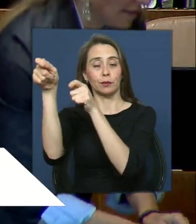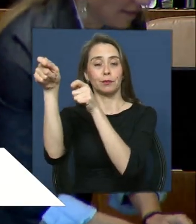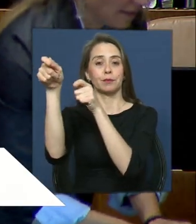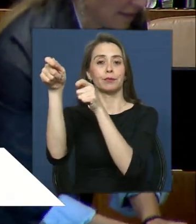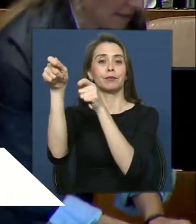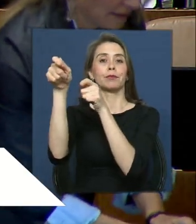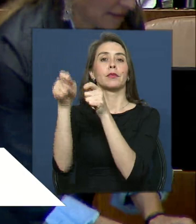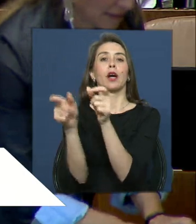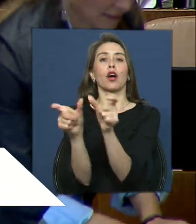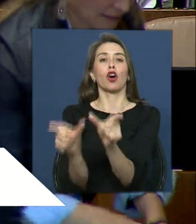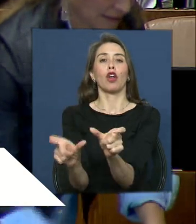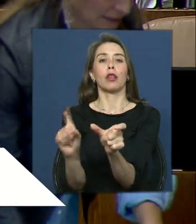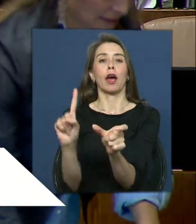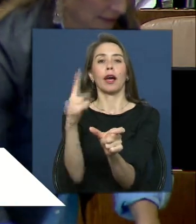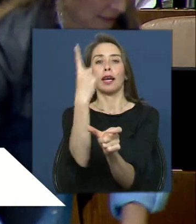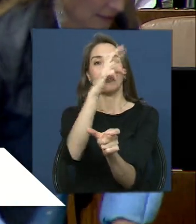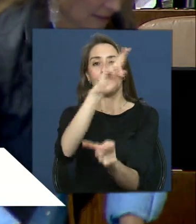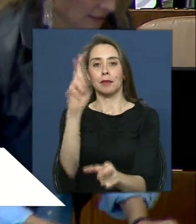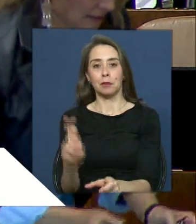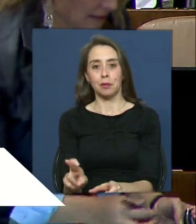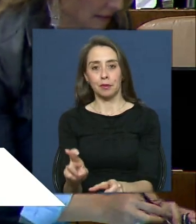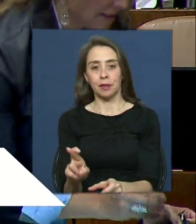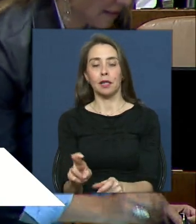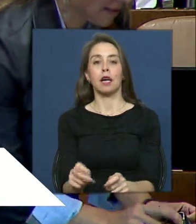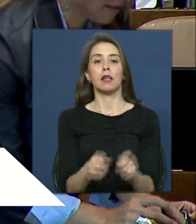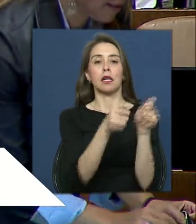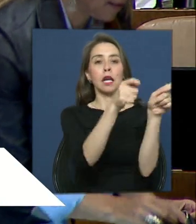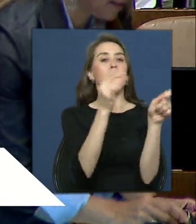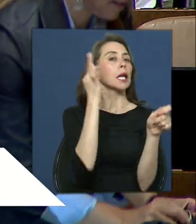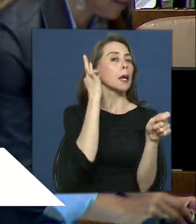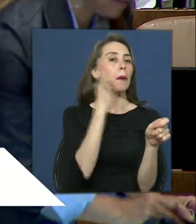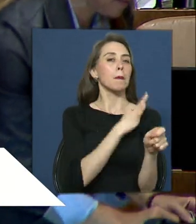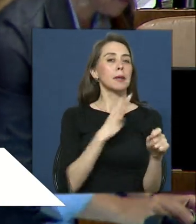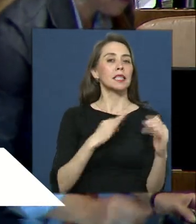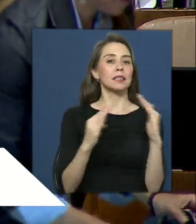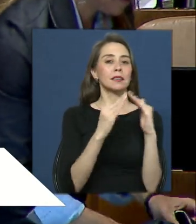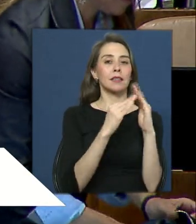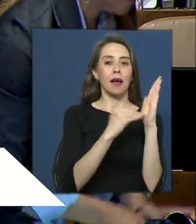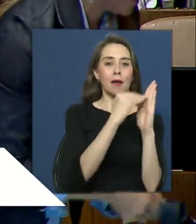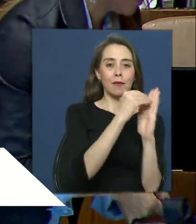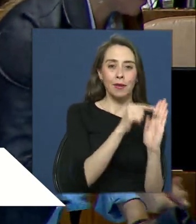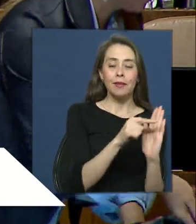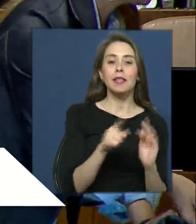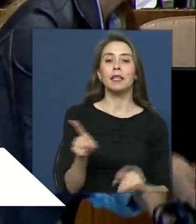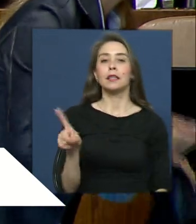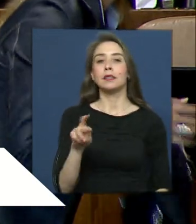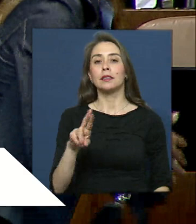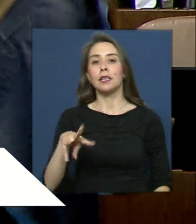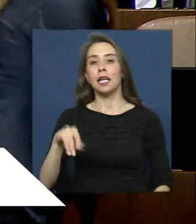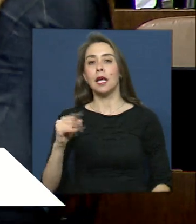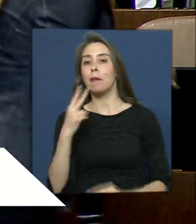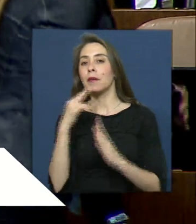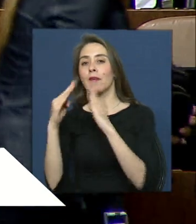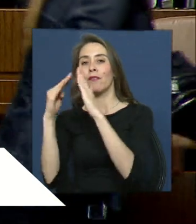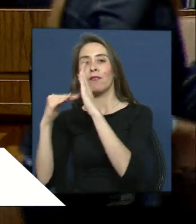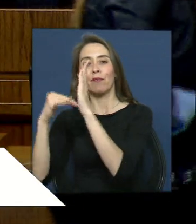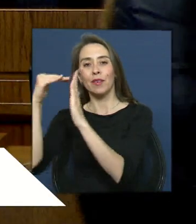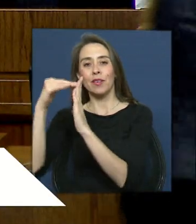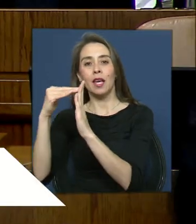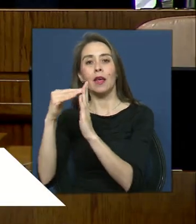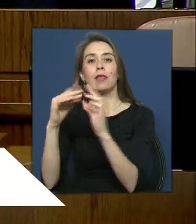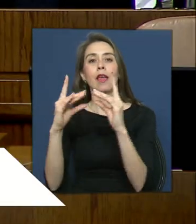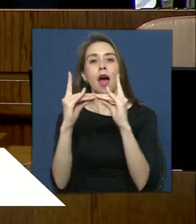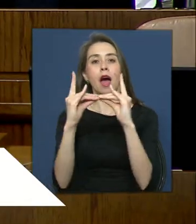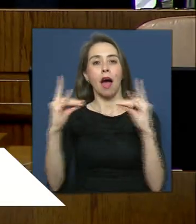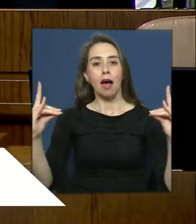la Contraloría General, a la Ministra de la Vivienda, al Seremi, a la Seremi de Vivienda de la Región de Aysén, a su